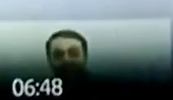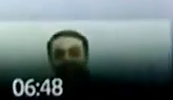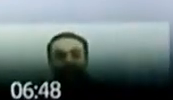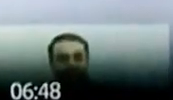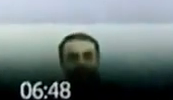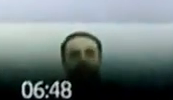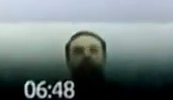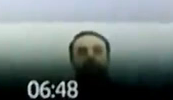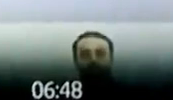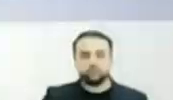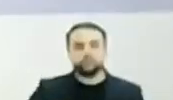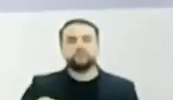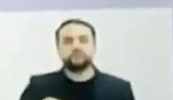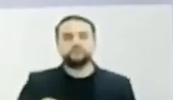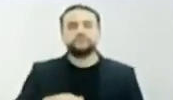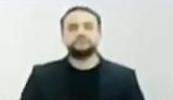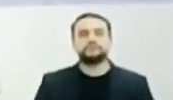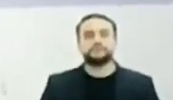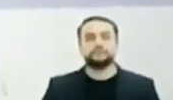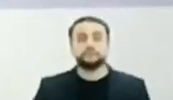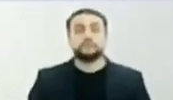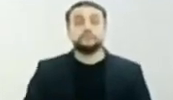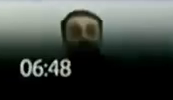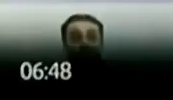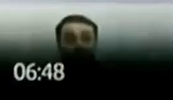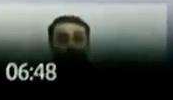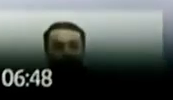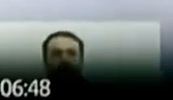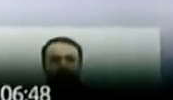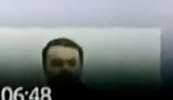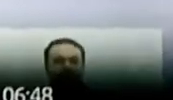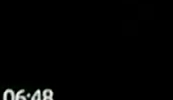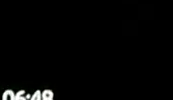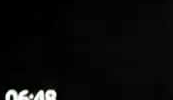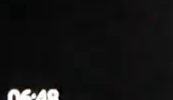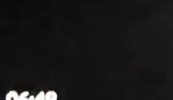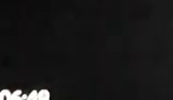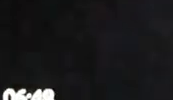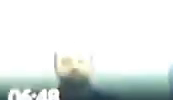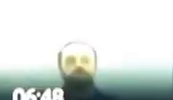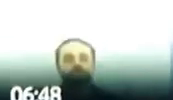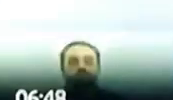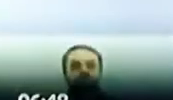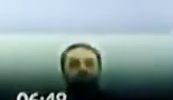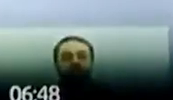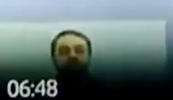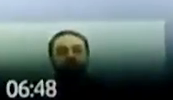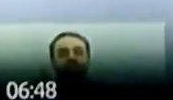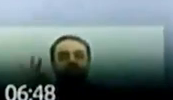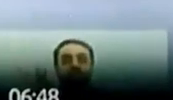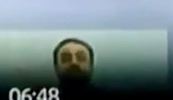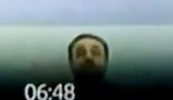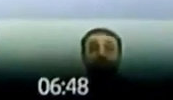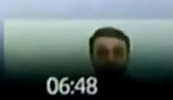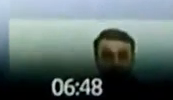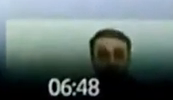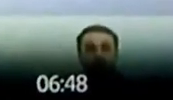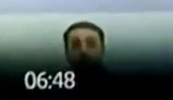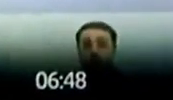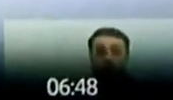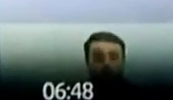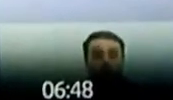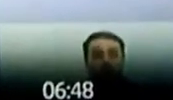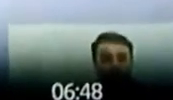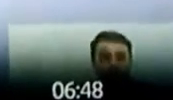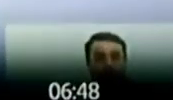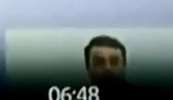colonias. Tenemos hoy la oportunidad de elegir a ese gobierno que administrará las tasas e